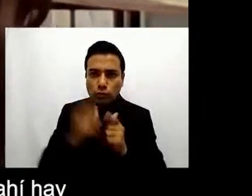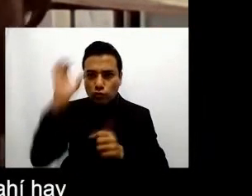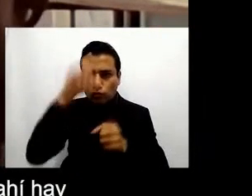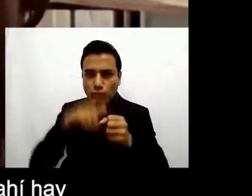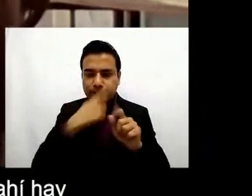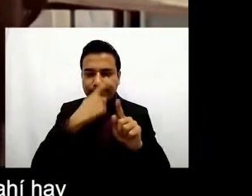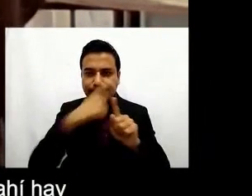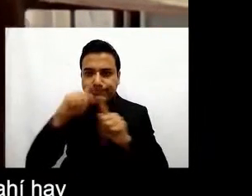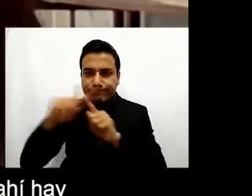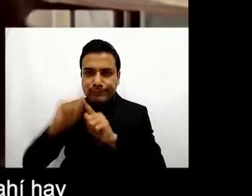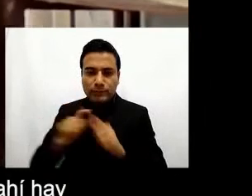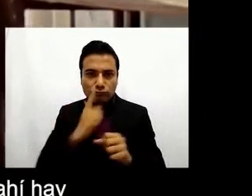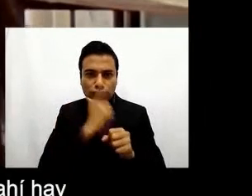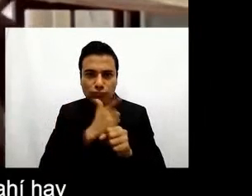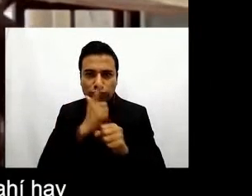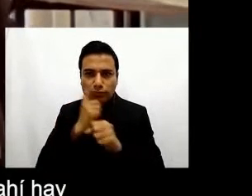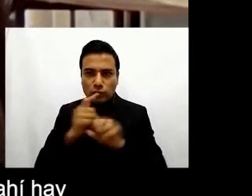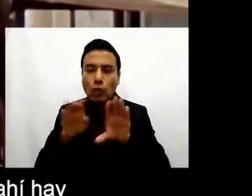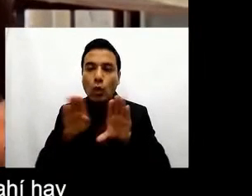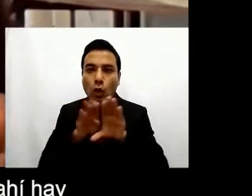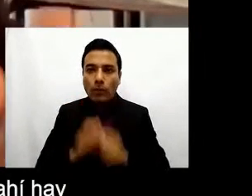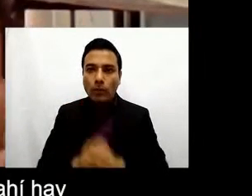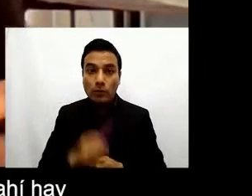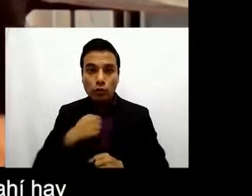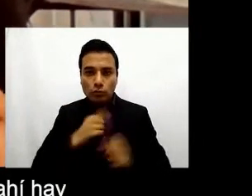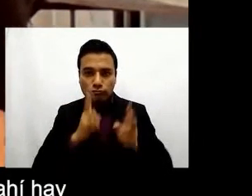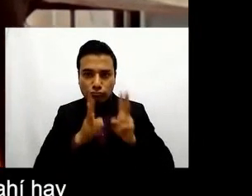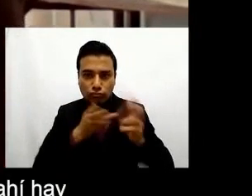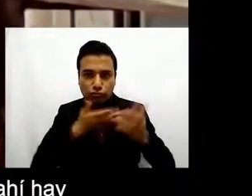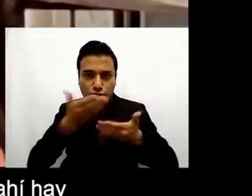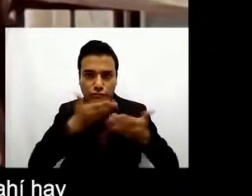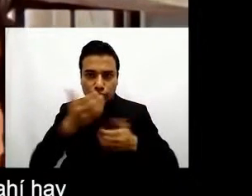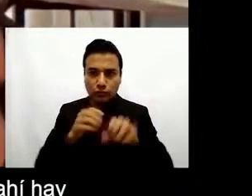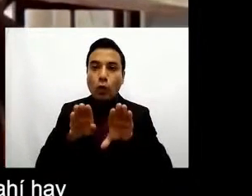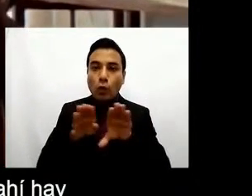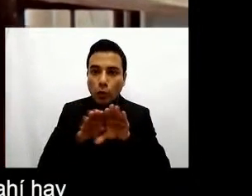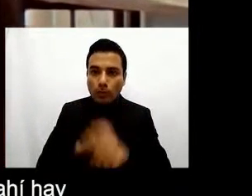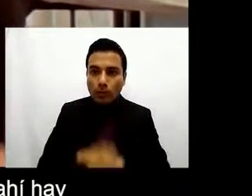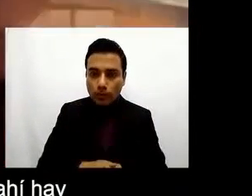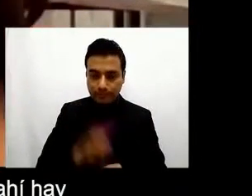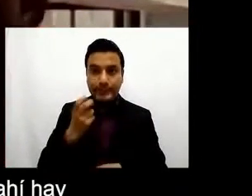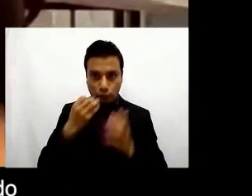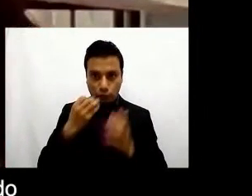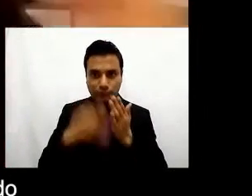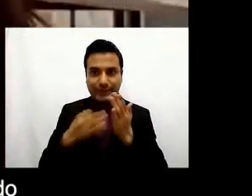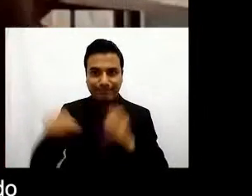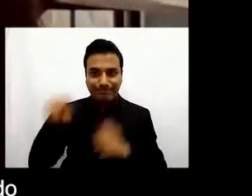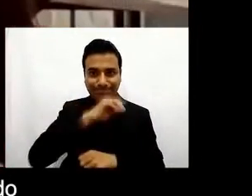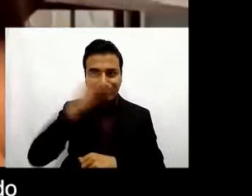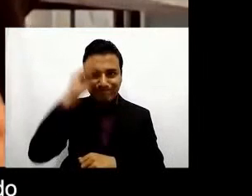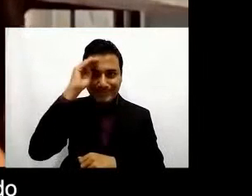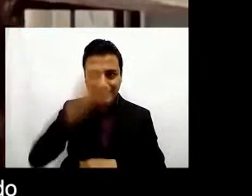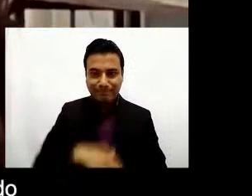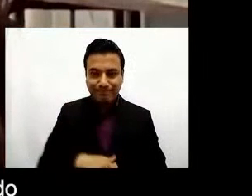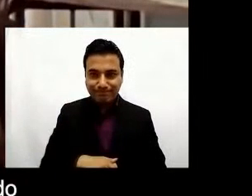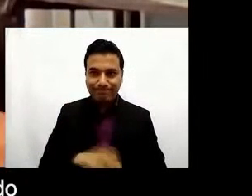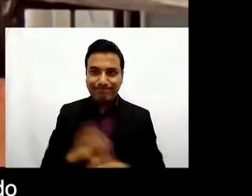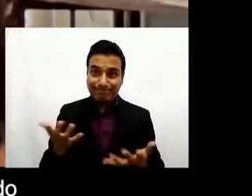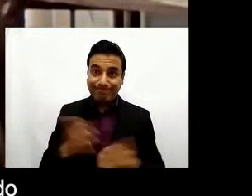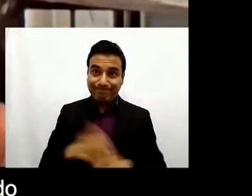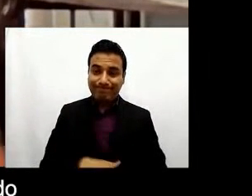qué formas hacerlo. O sea, creo que ahí hay un montón de retos en términos de aquello que se ha estado y no se ha estado